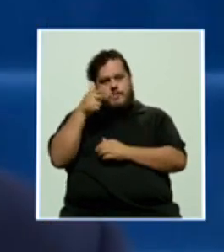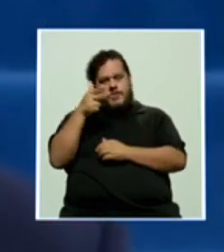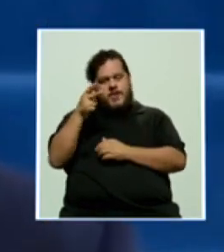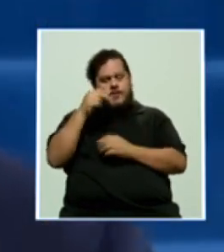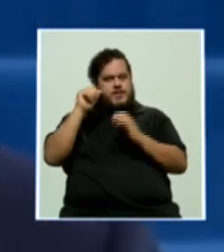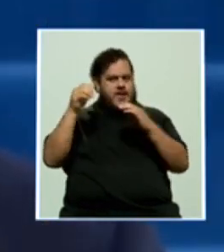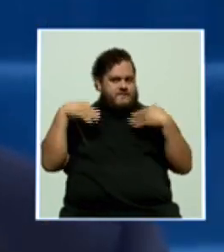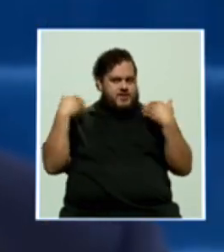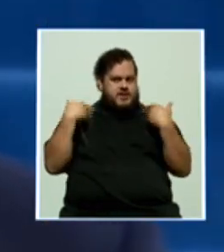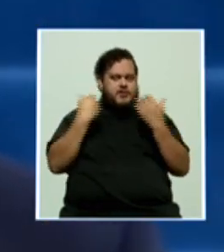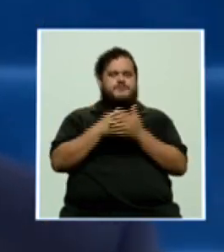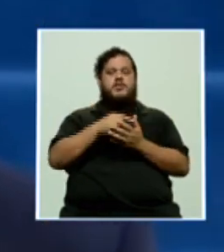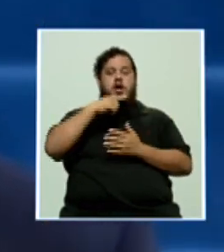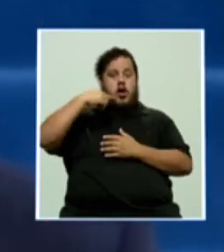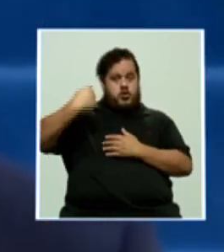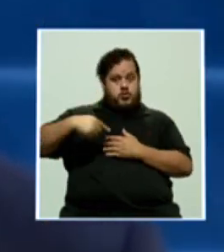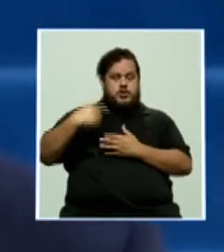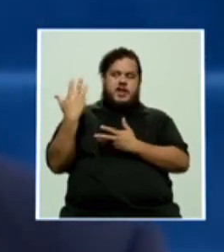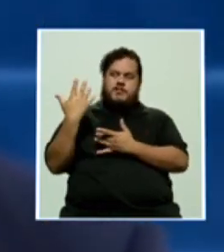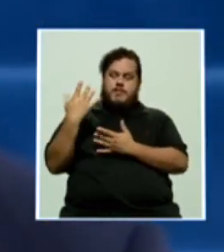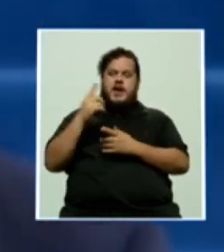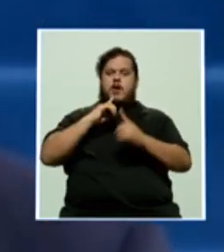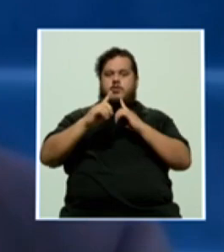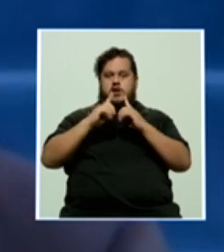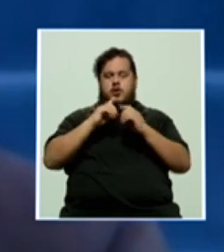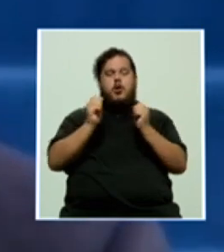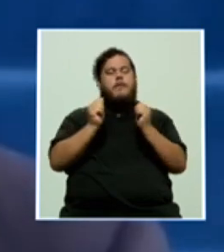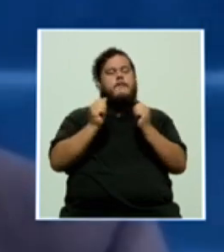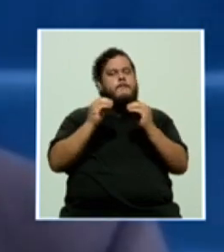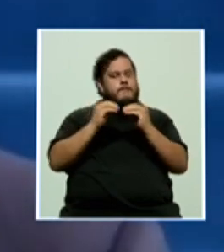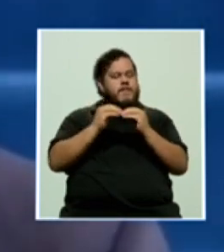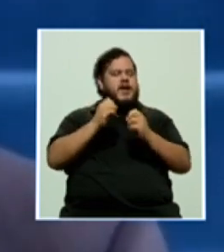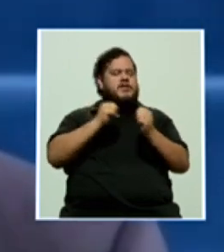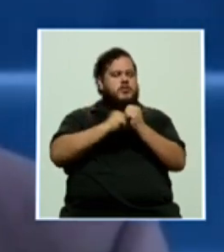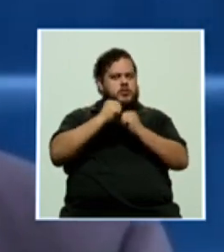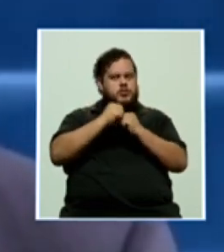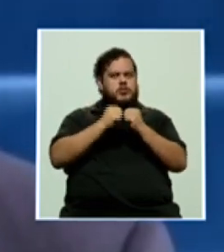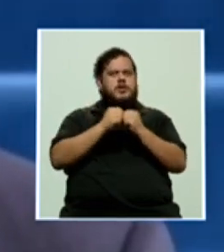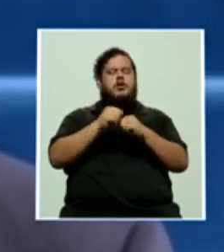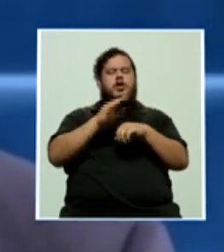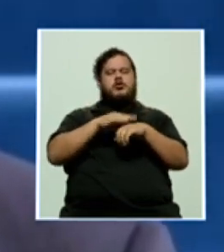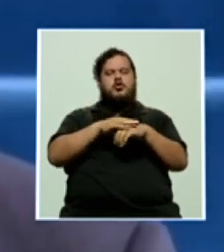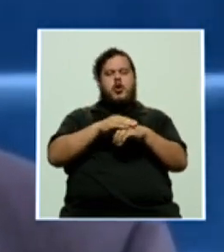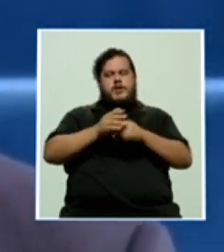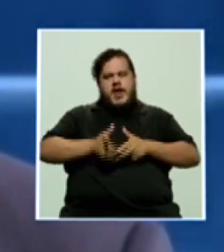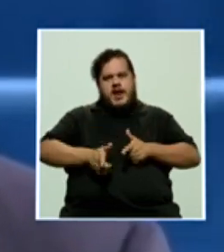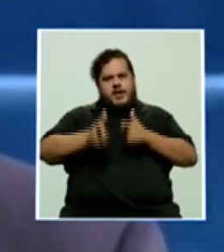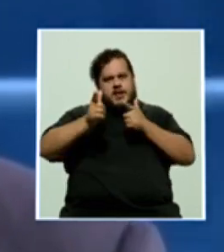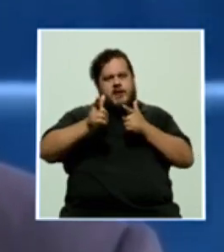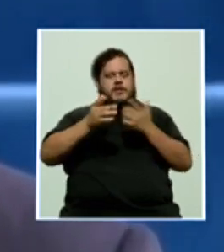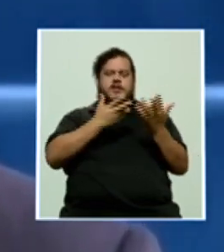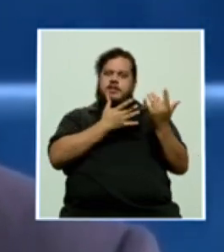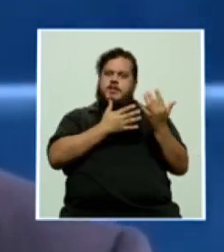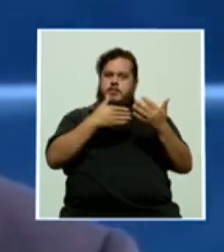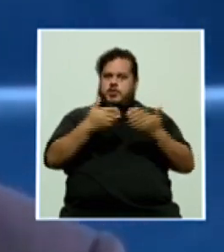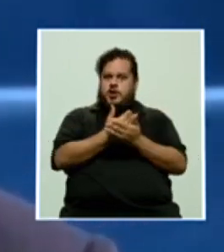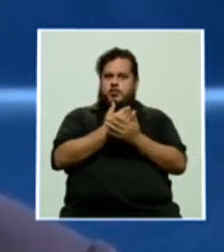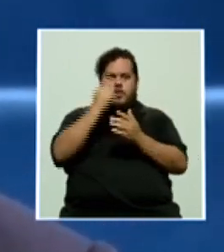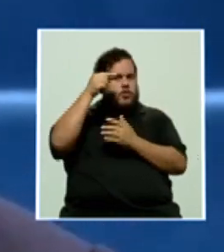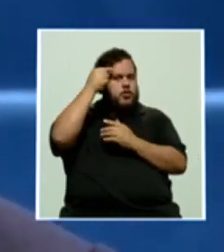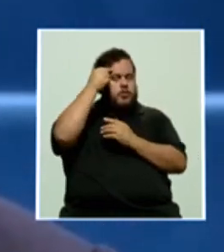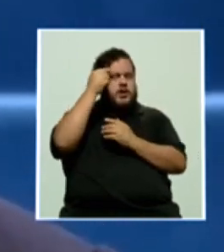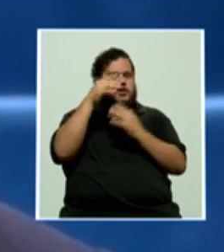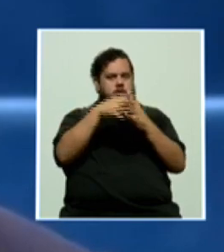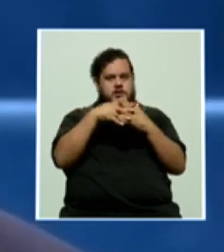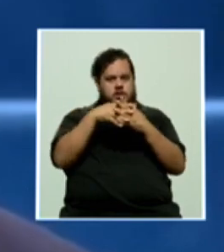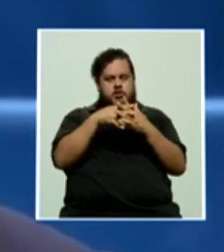su parte, Rusia espera un diálogo más constructivo en temas armamentistas. "Esperamos que el nuevo gobierno estadounidense mostrara